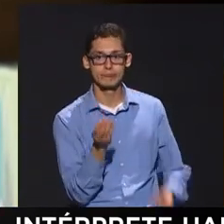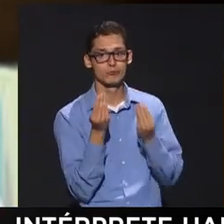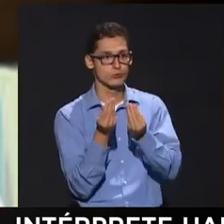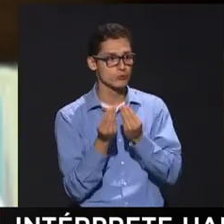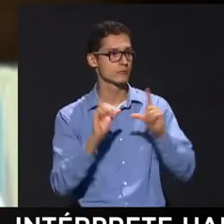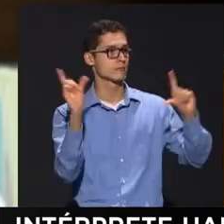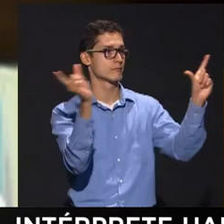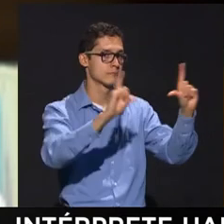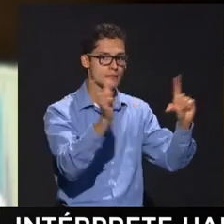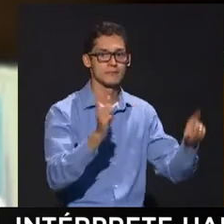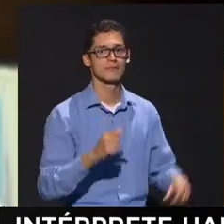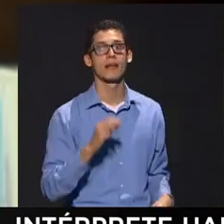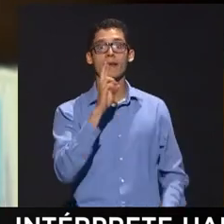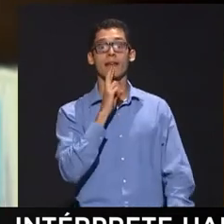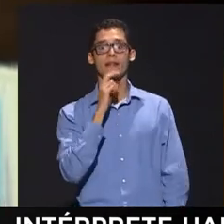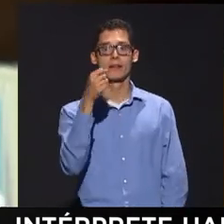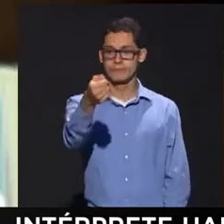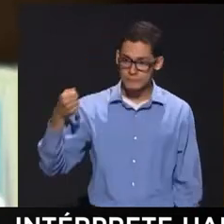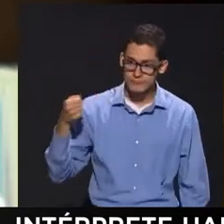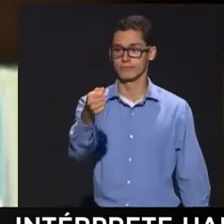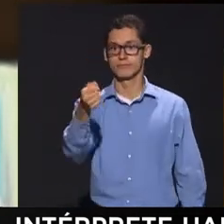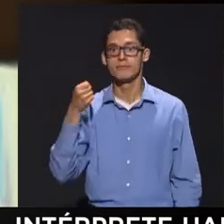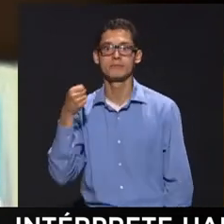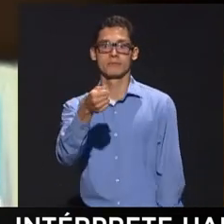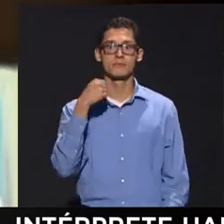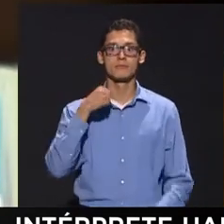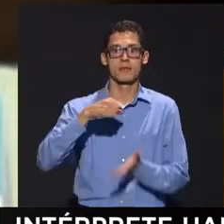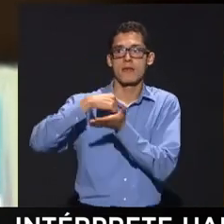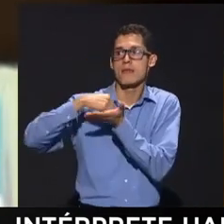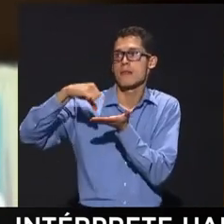tentación de estar abriendo y cerrando la nevera, y esto hace